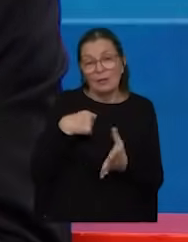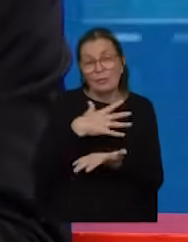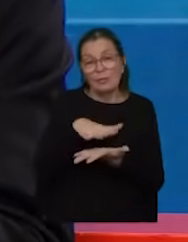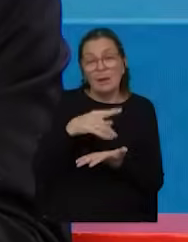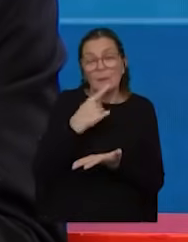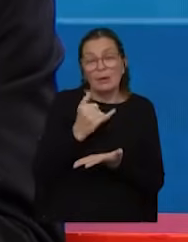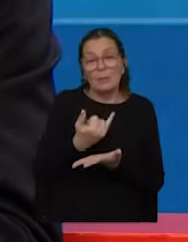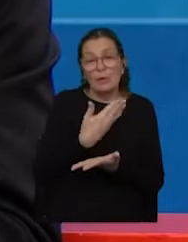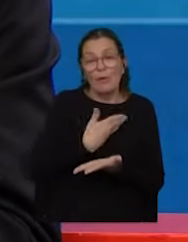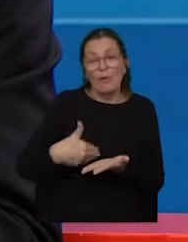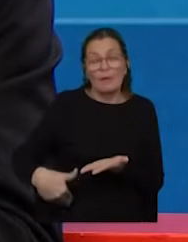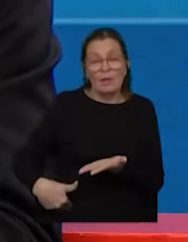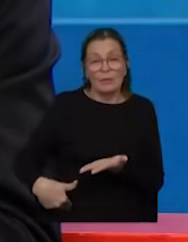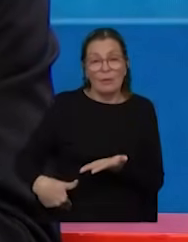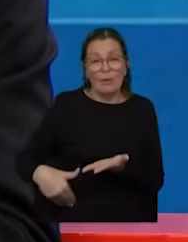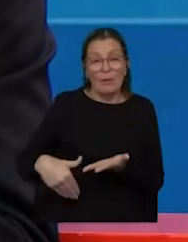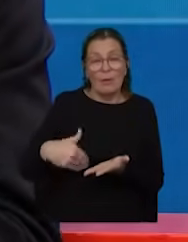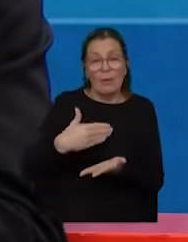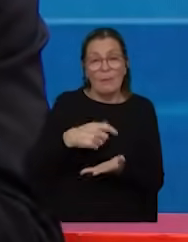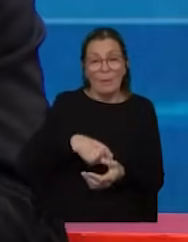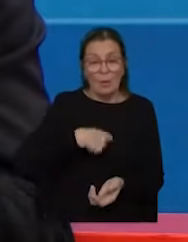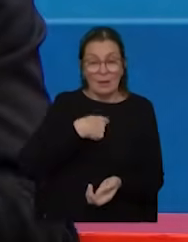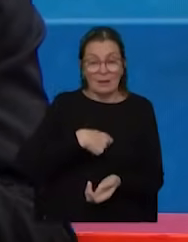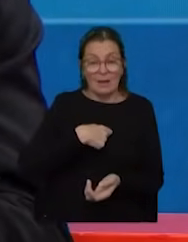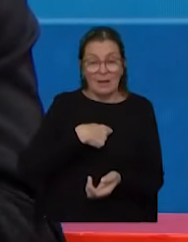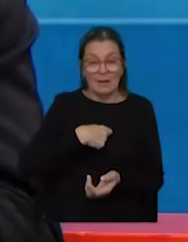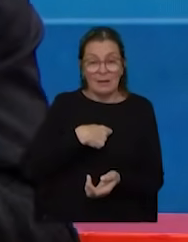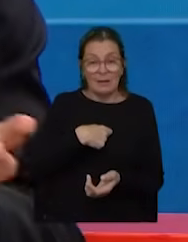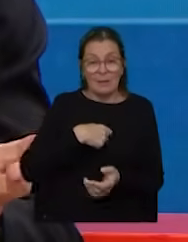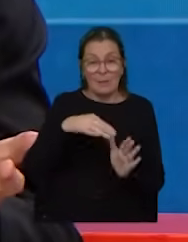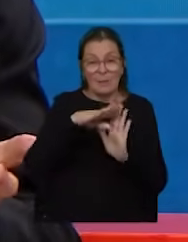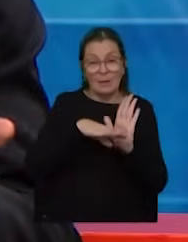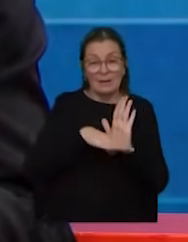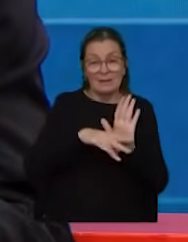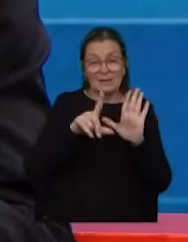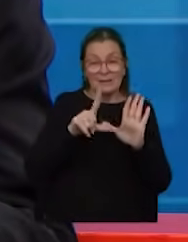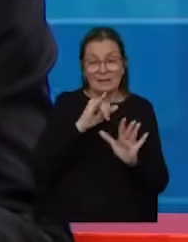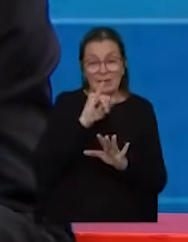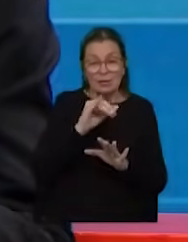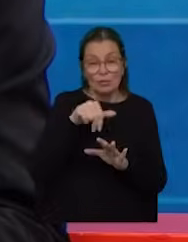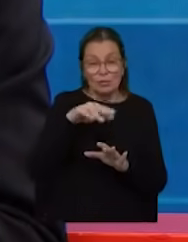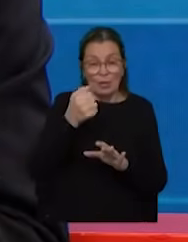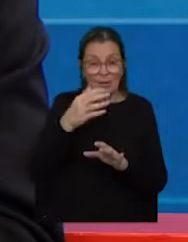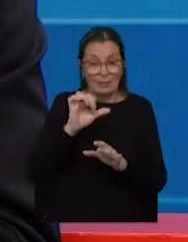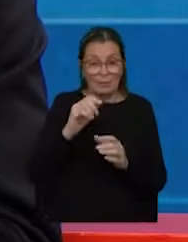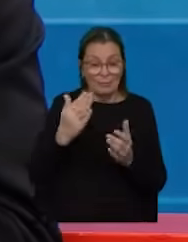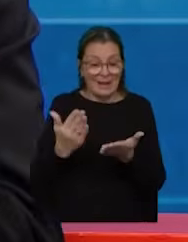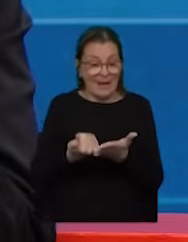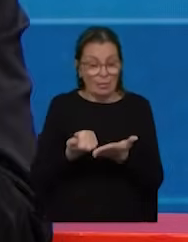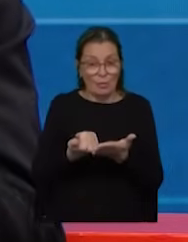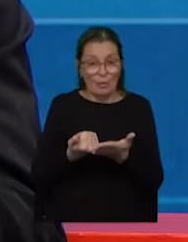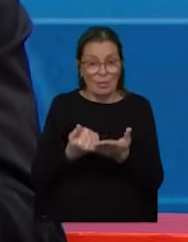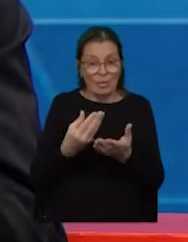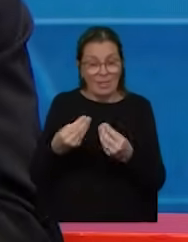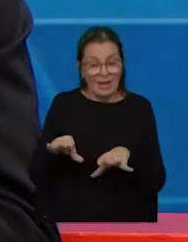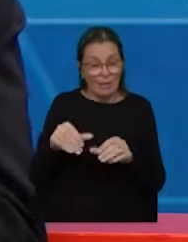ejemplo durante el gobierno del presidente de Mujica el plan el plan 7 zonas tuvo que ser este recortado o